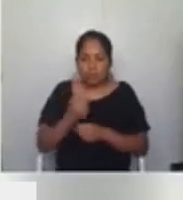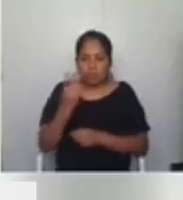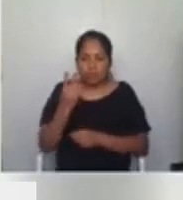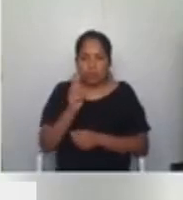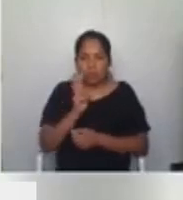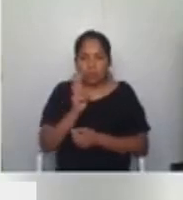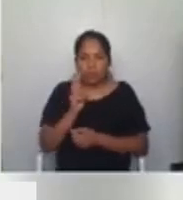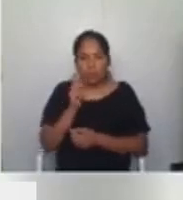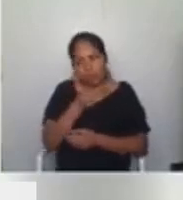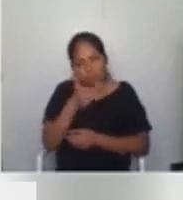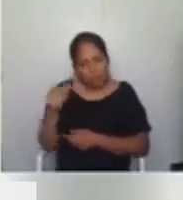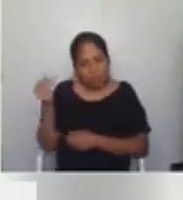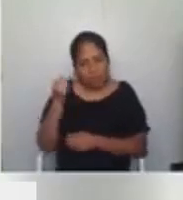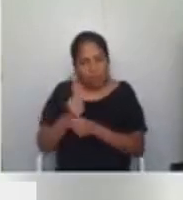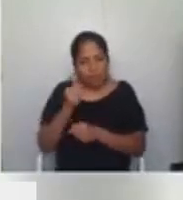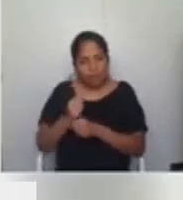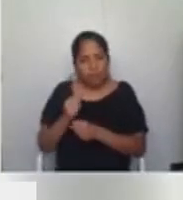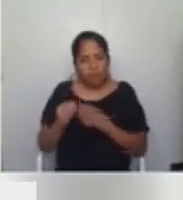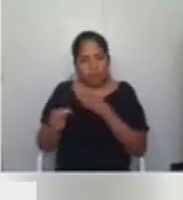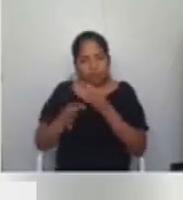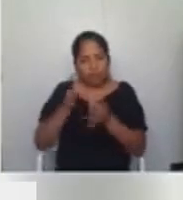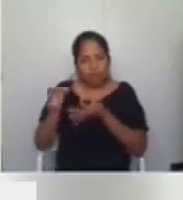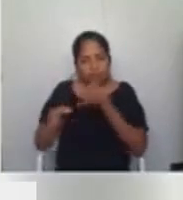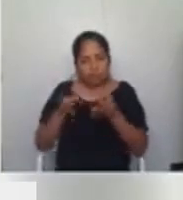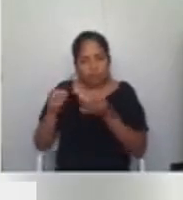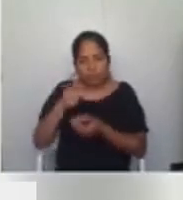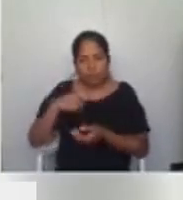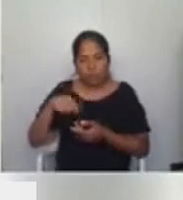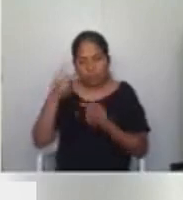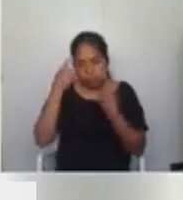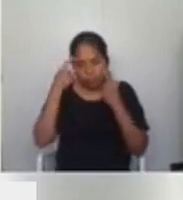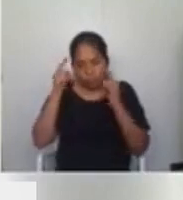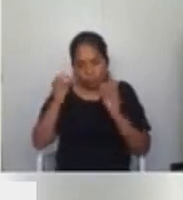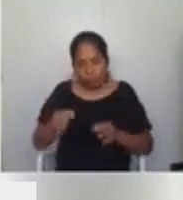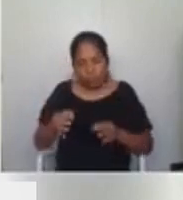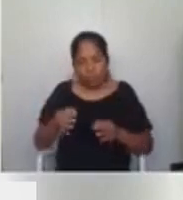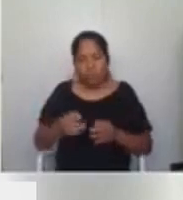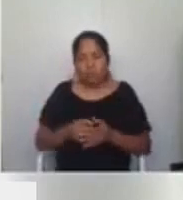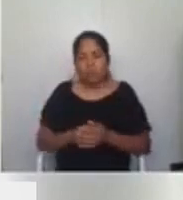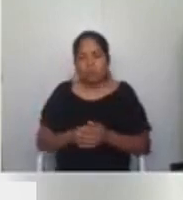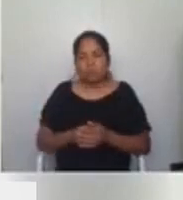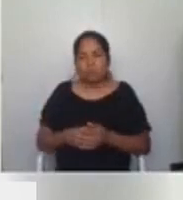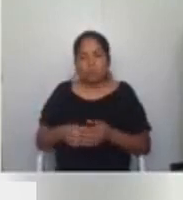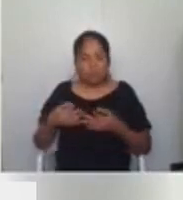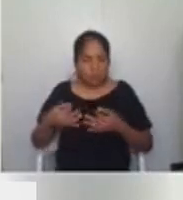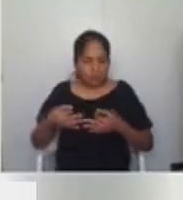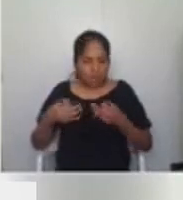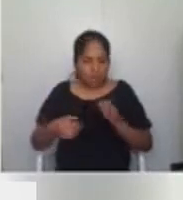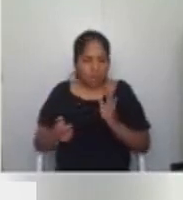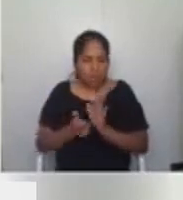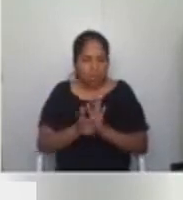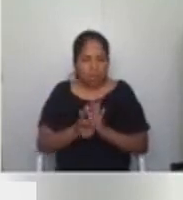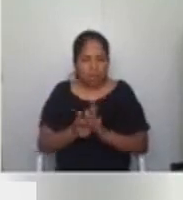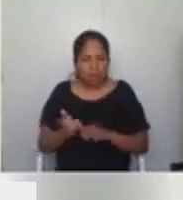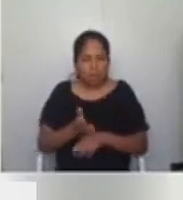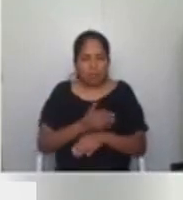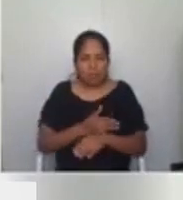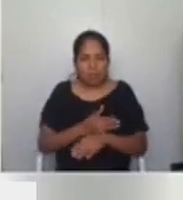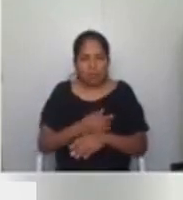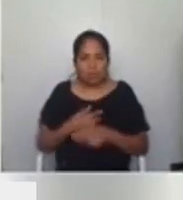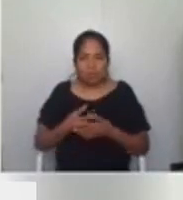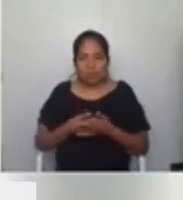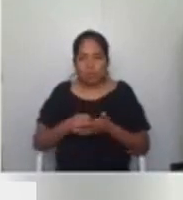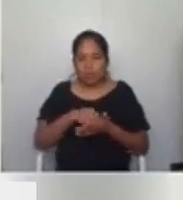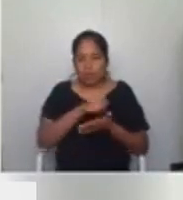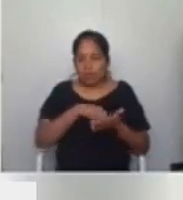hacer una decisión sustentada, constitucional, totalmente legal, prevista en los contratos,